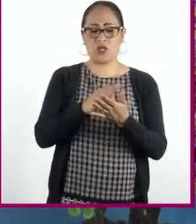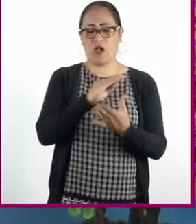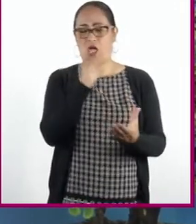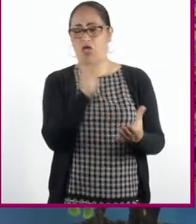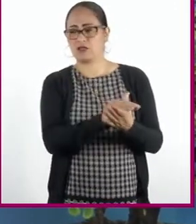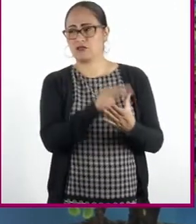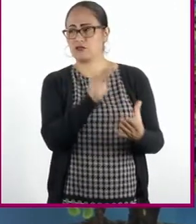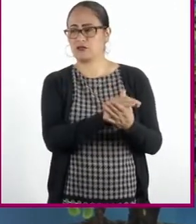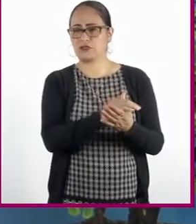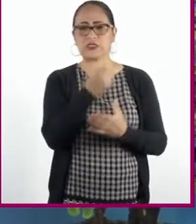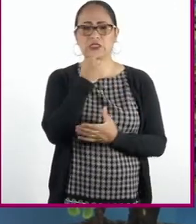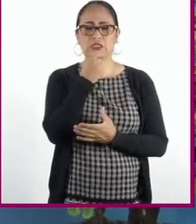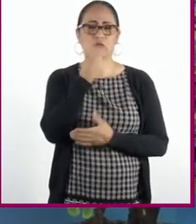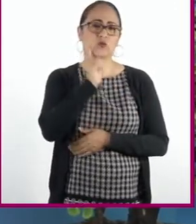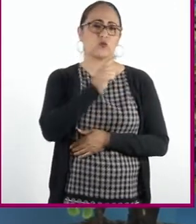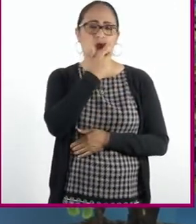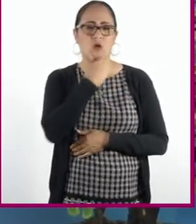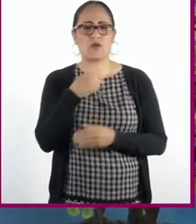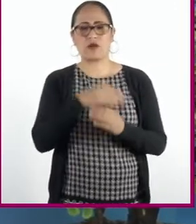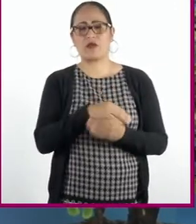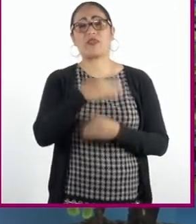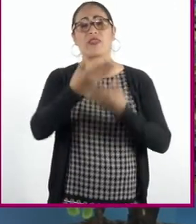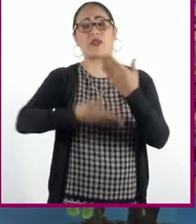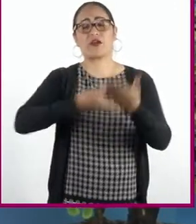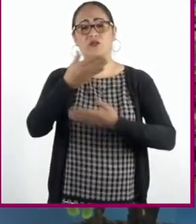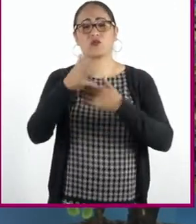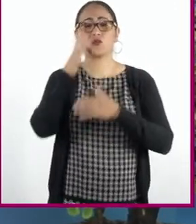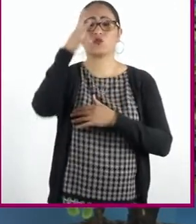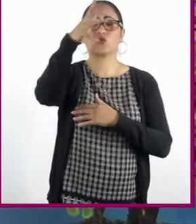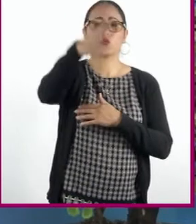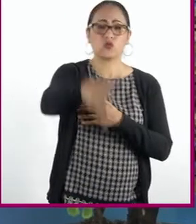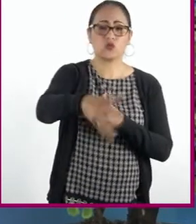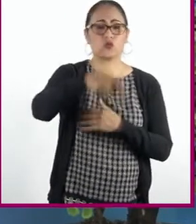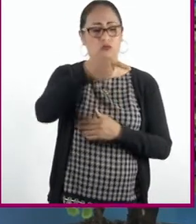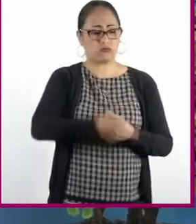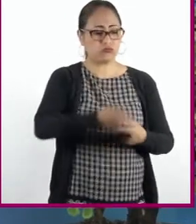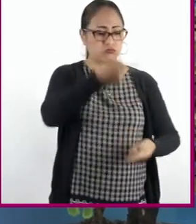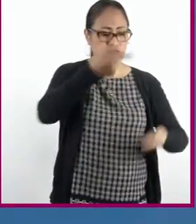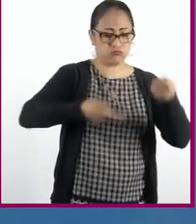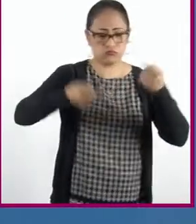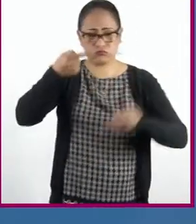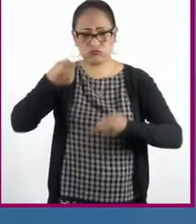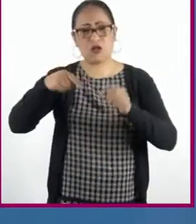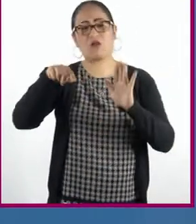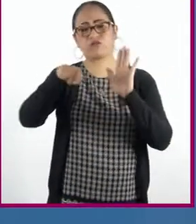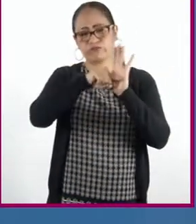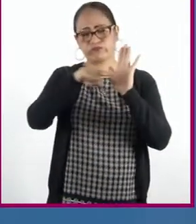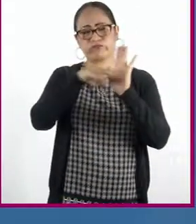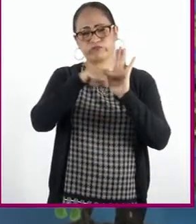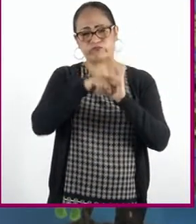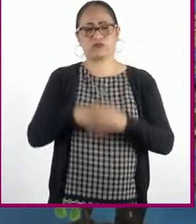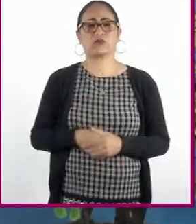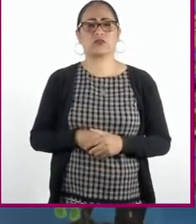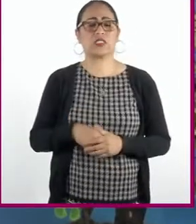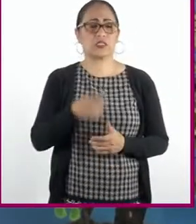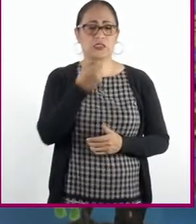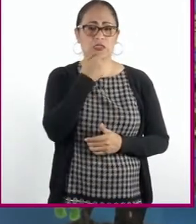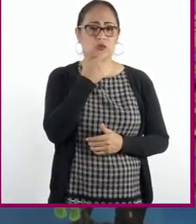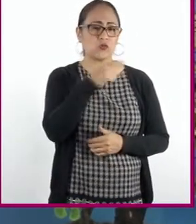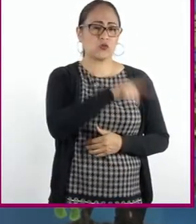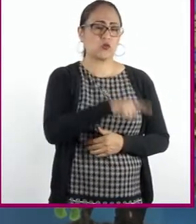y niñas tienen consecuencias negativas para el futuro de todos los miembros de la sociedad. Las opiniones de niñas y